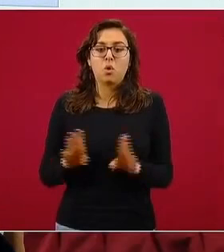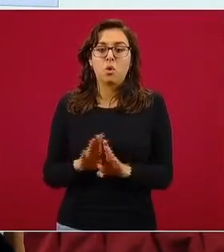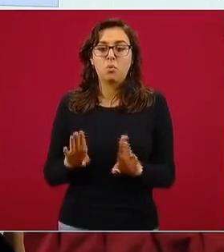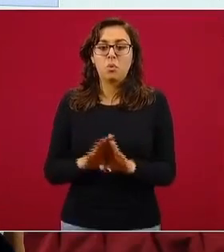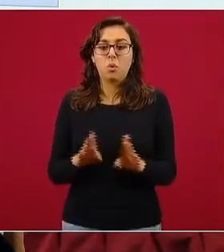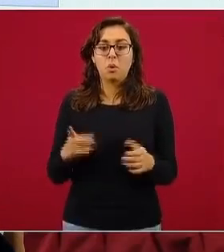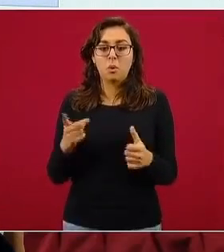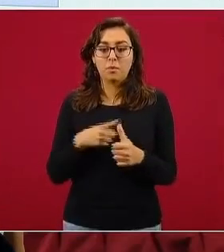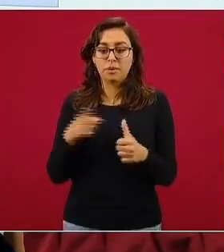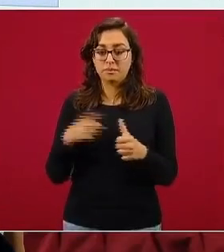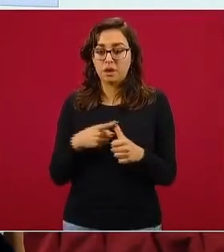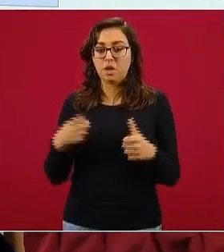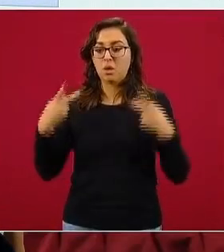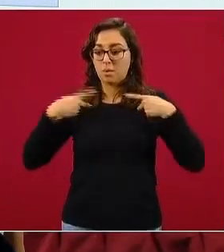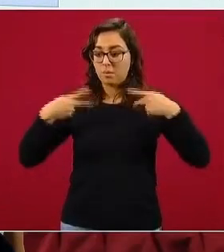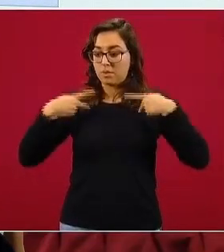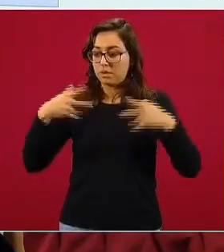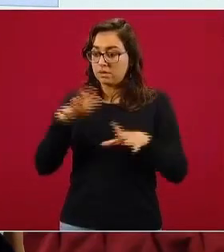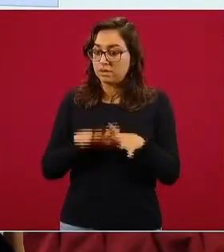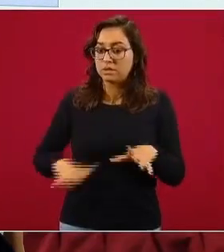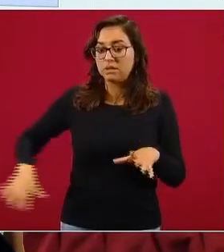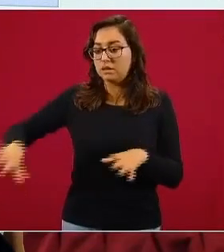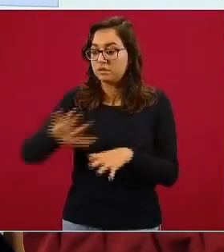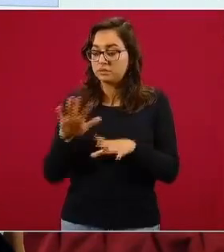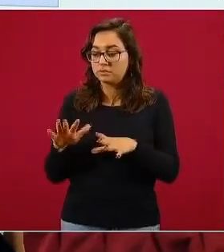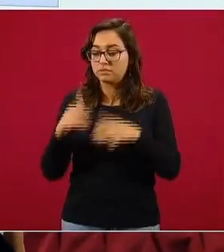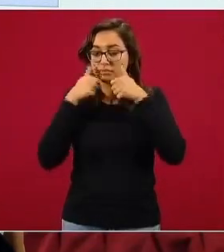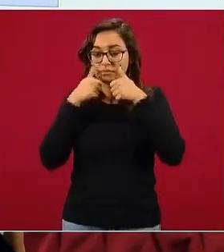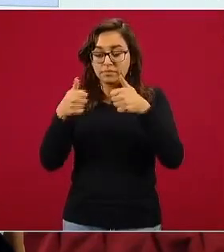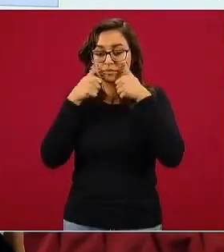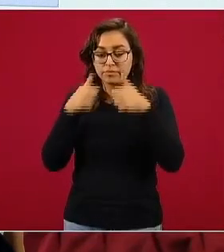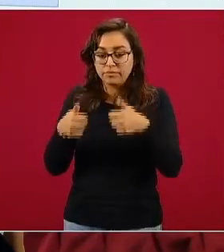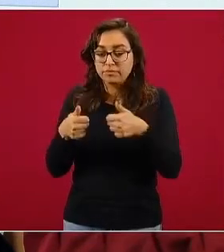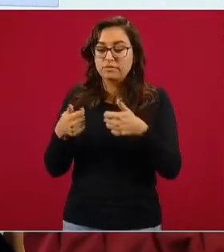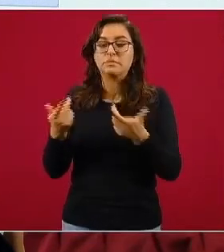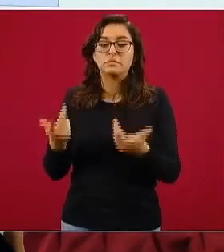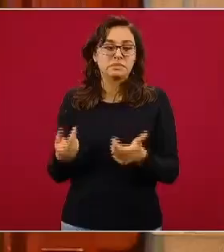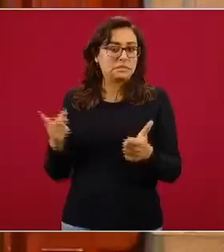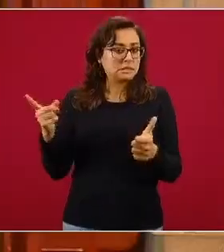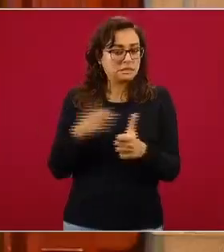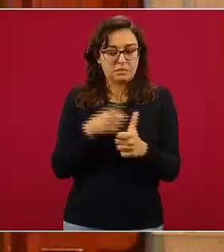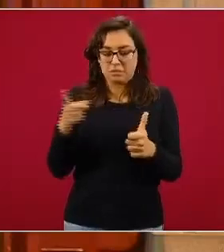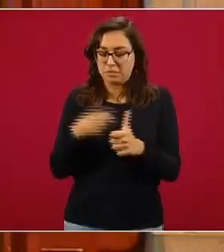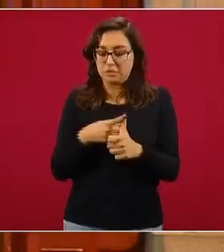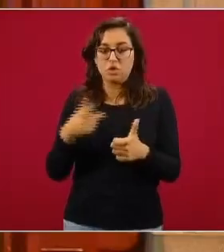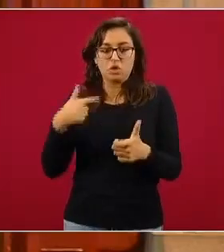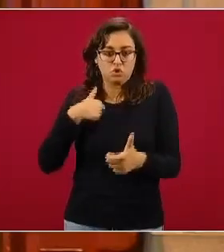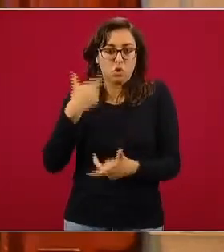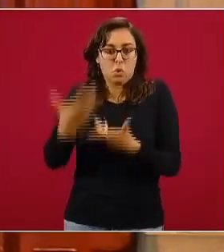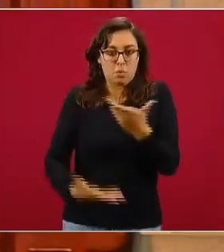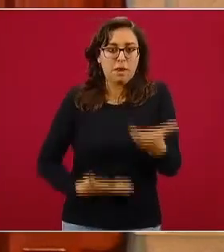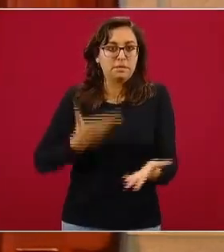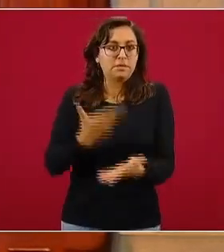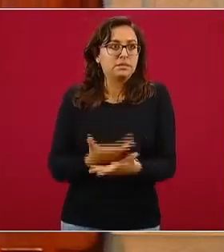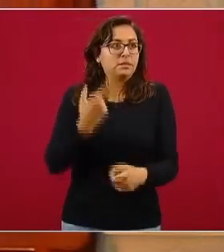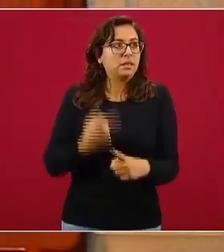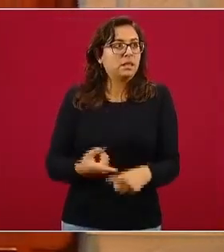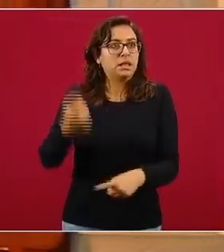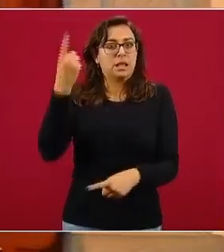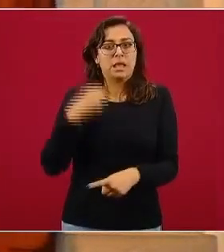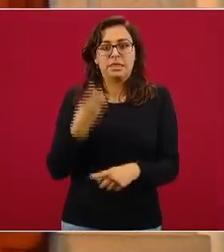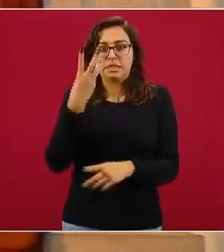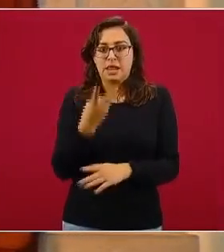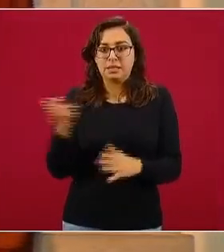en atención primaria de la salud. También lo hemos comentado desde que lo presentamos, es más, lo presenté yo mismo ya hace más de casi